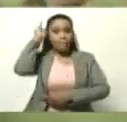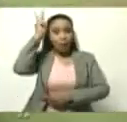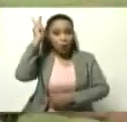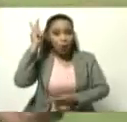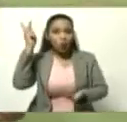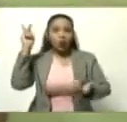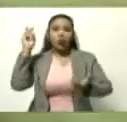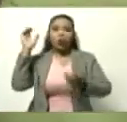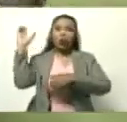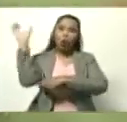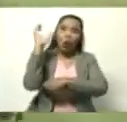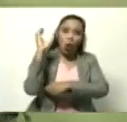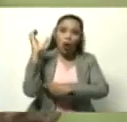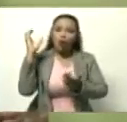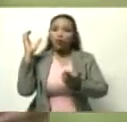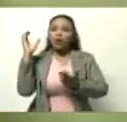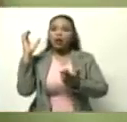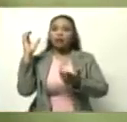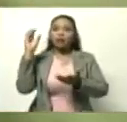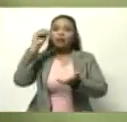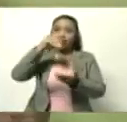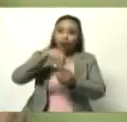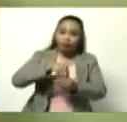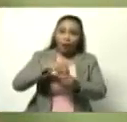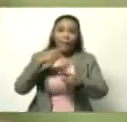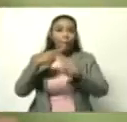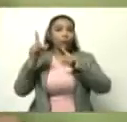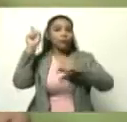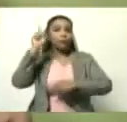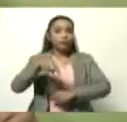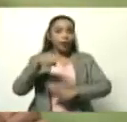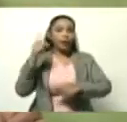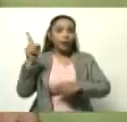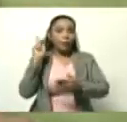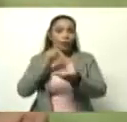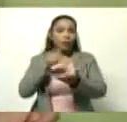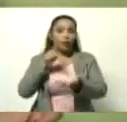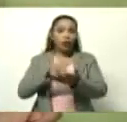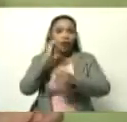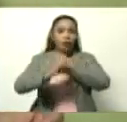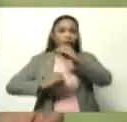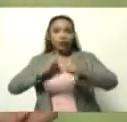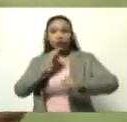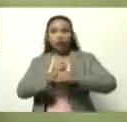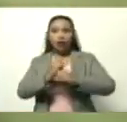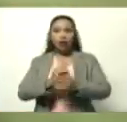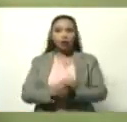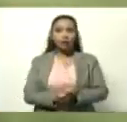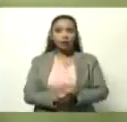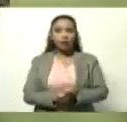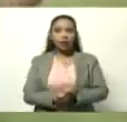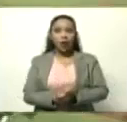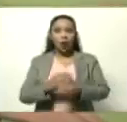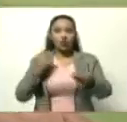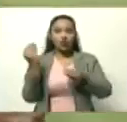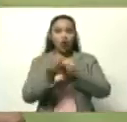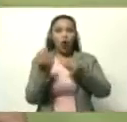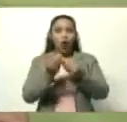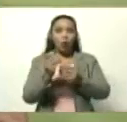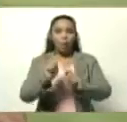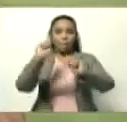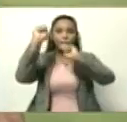colombia los granadinos pero también de participantes internacionales como la legión